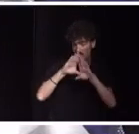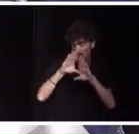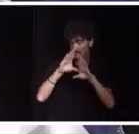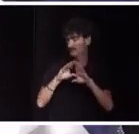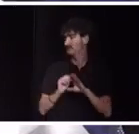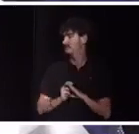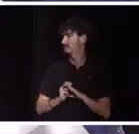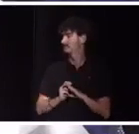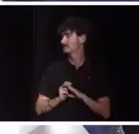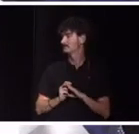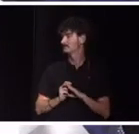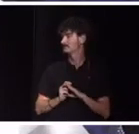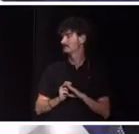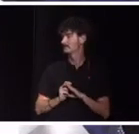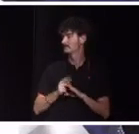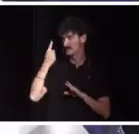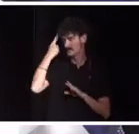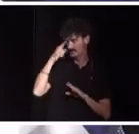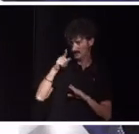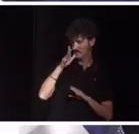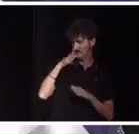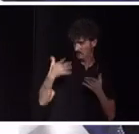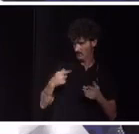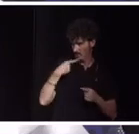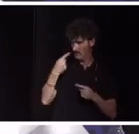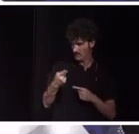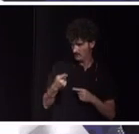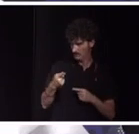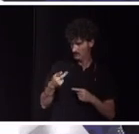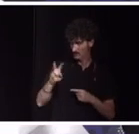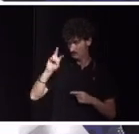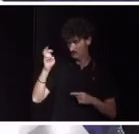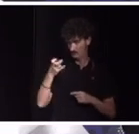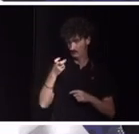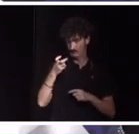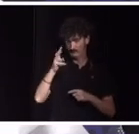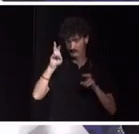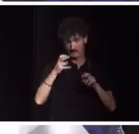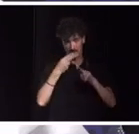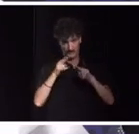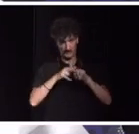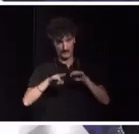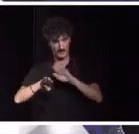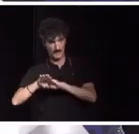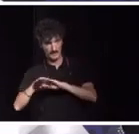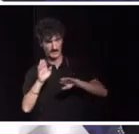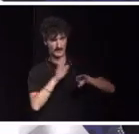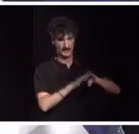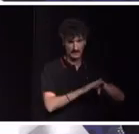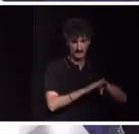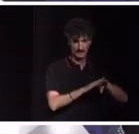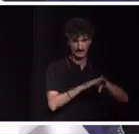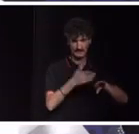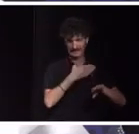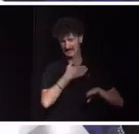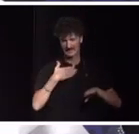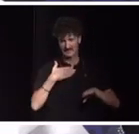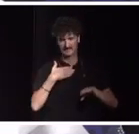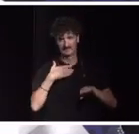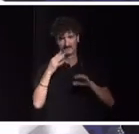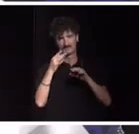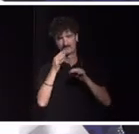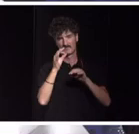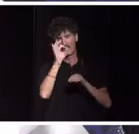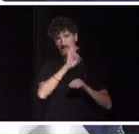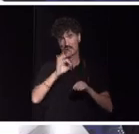por supuesto, sabemos, y hoy lo voy a decir, que muchos actores políticos de derecha a izquierda querían que a Podemos le fuera mal en